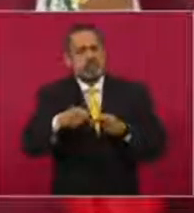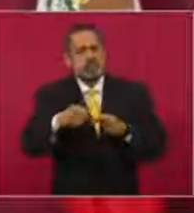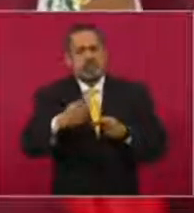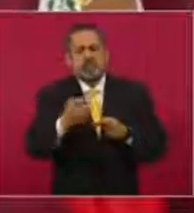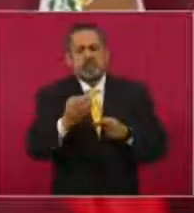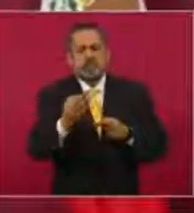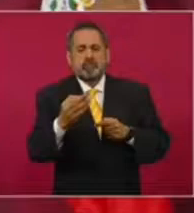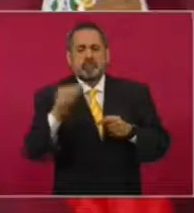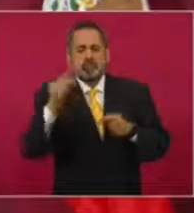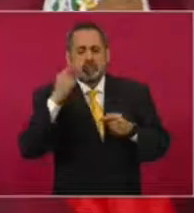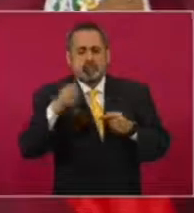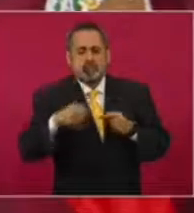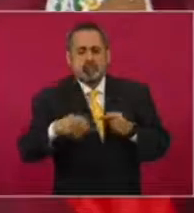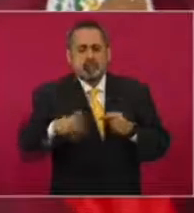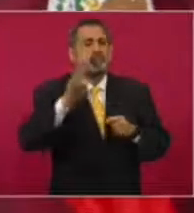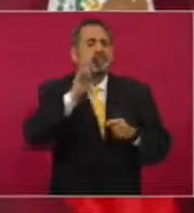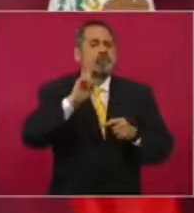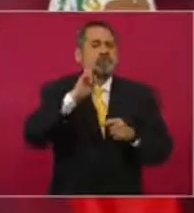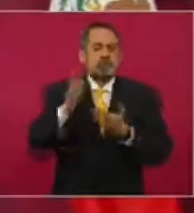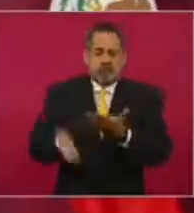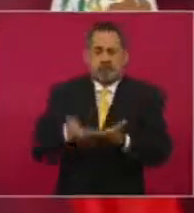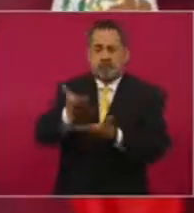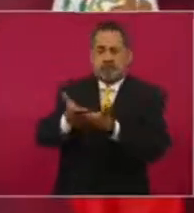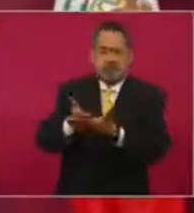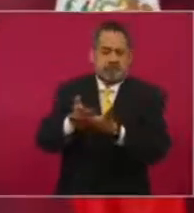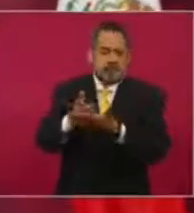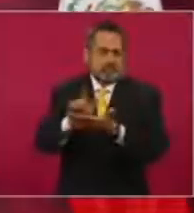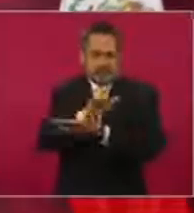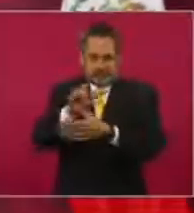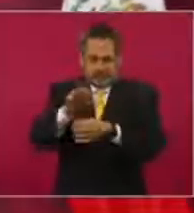presentarse una reforma electoral sin que podamos ahora decir qué